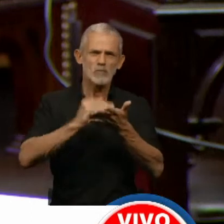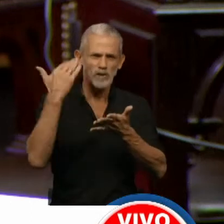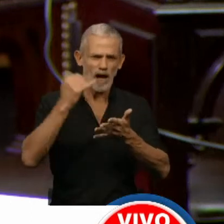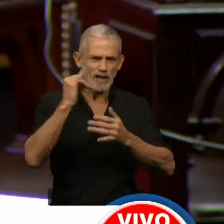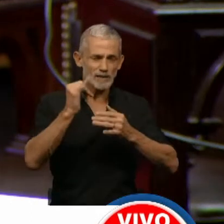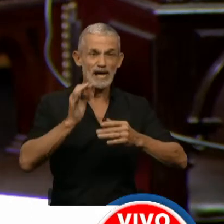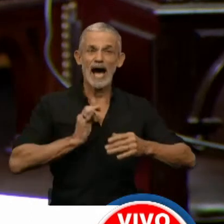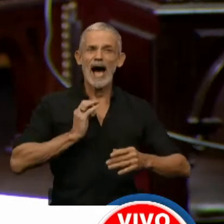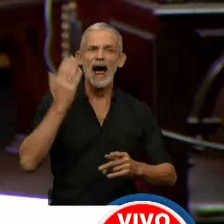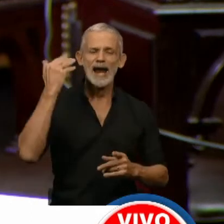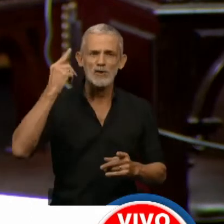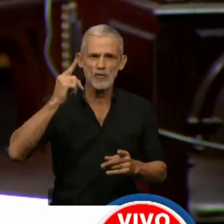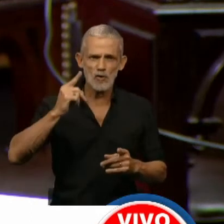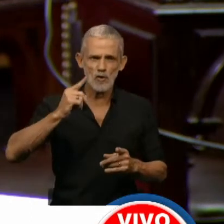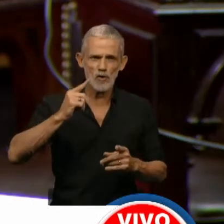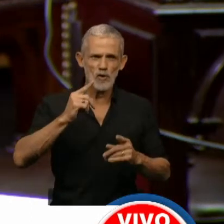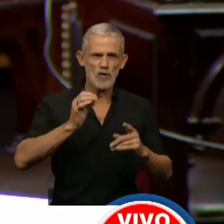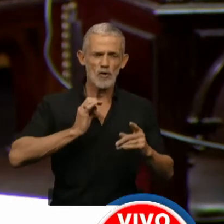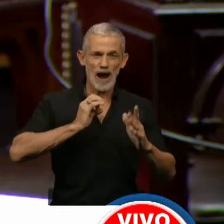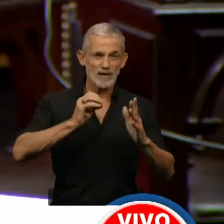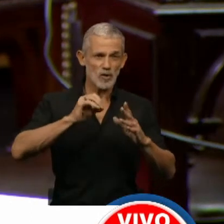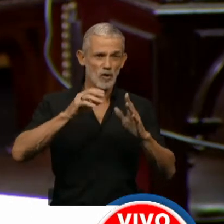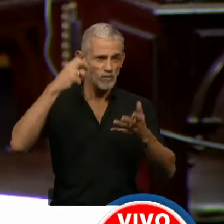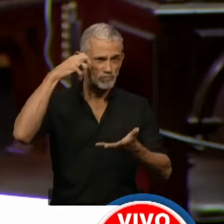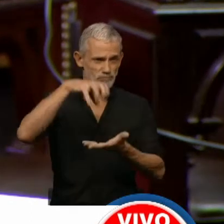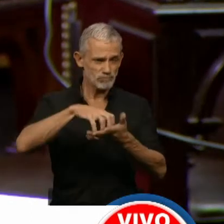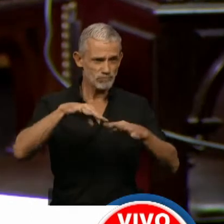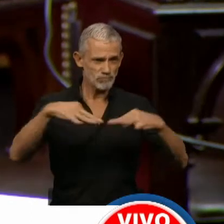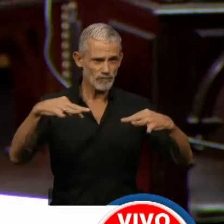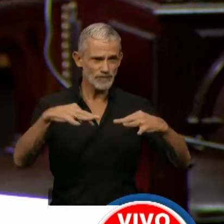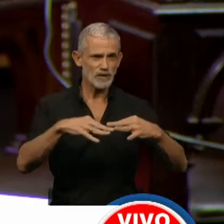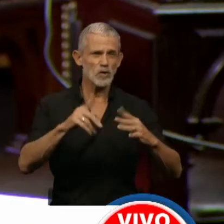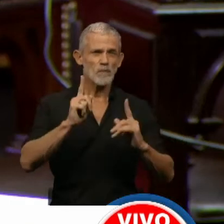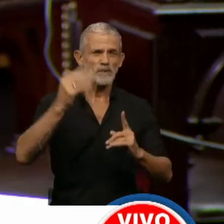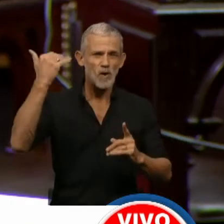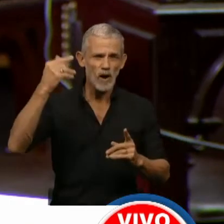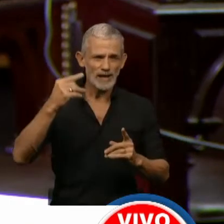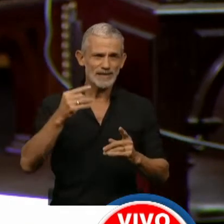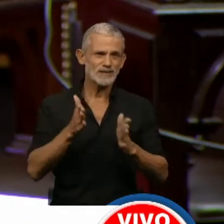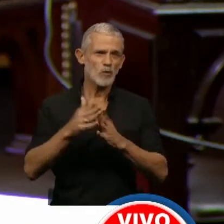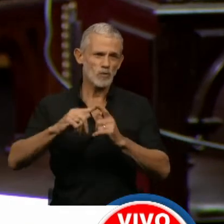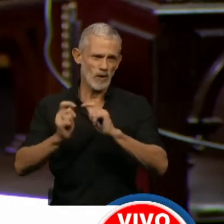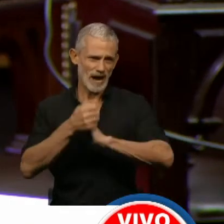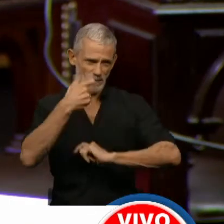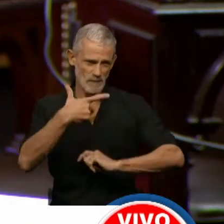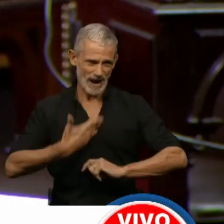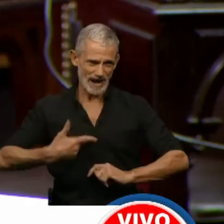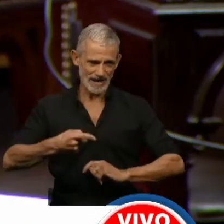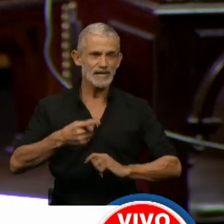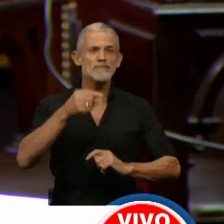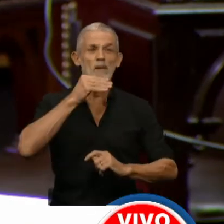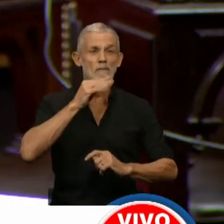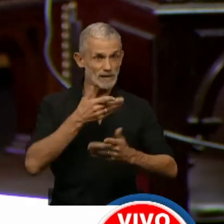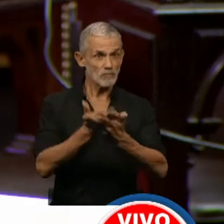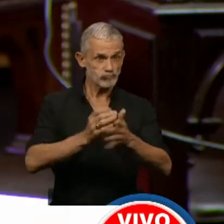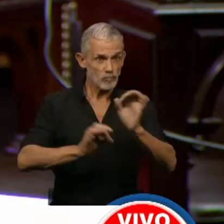cuando en el año legislativo donde conducía a los destinos del país Juntos por el Cambio, Massa presentó